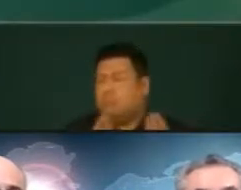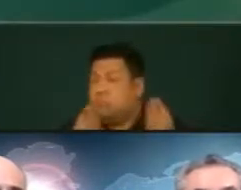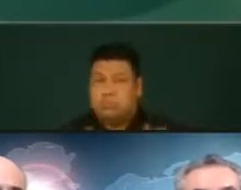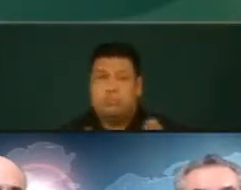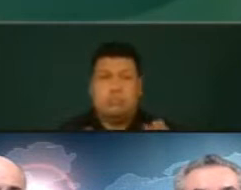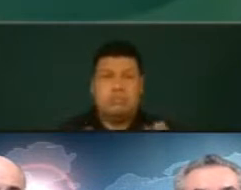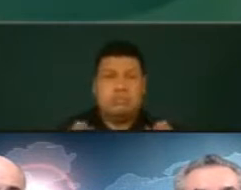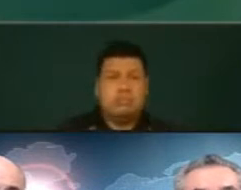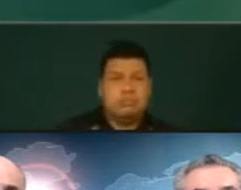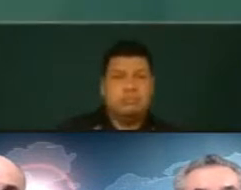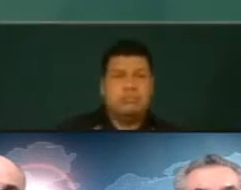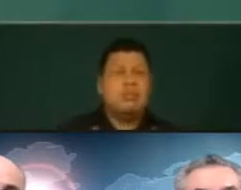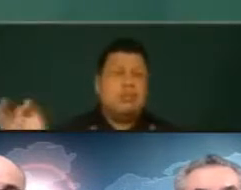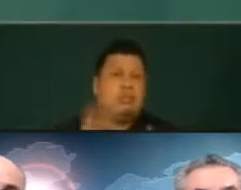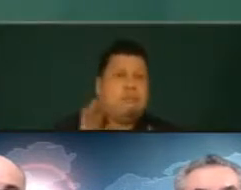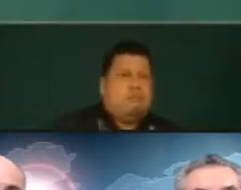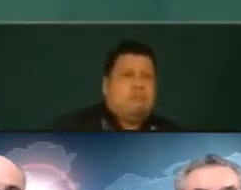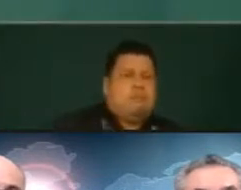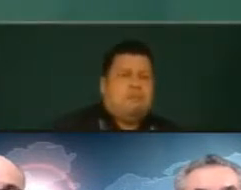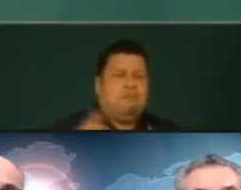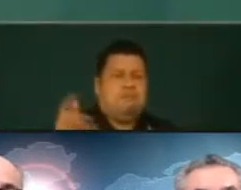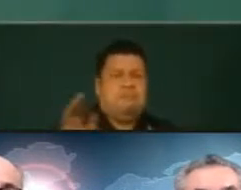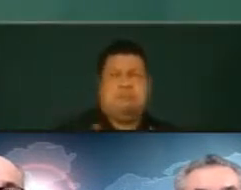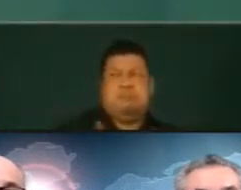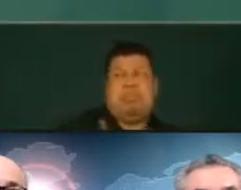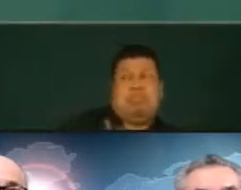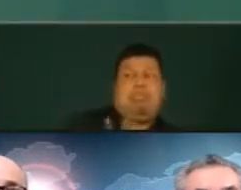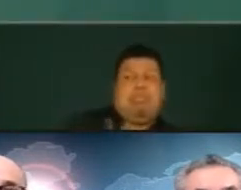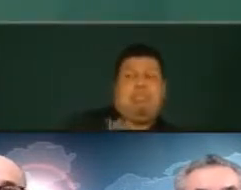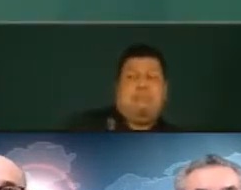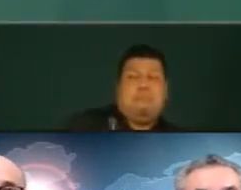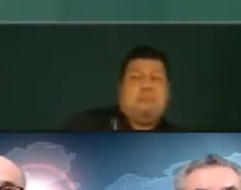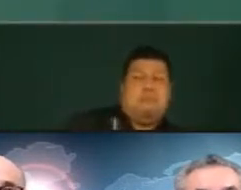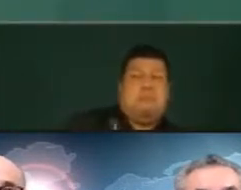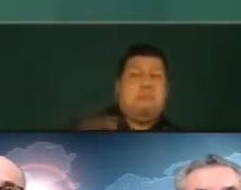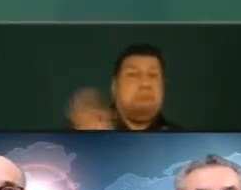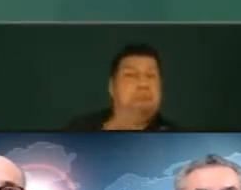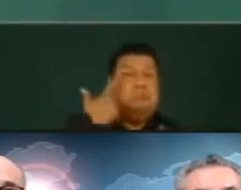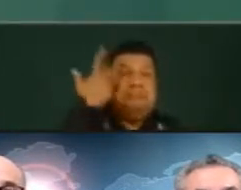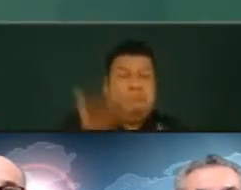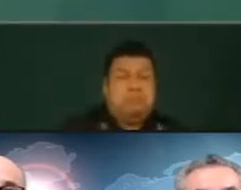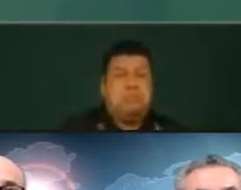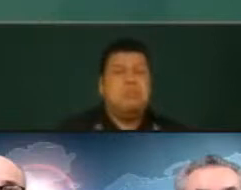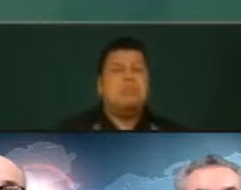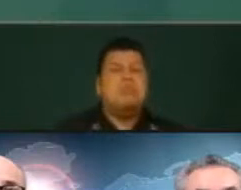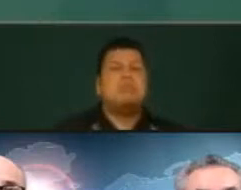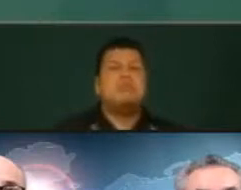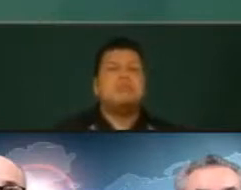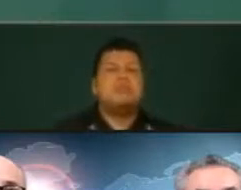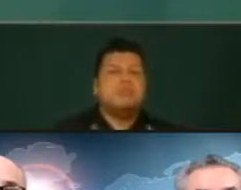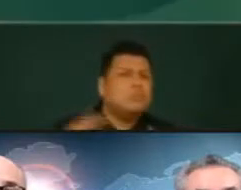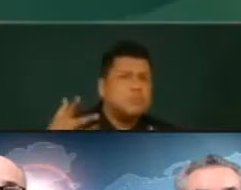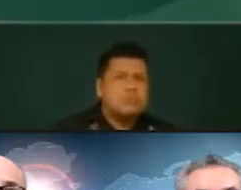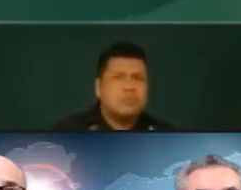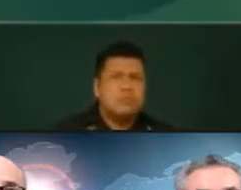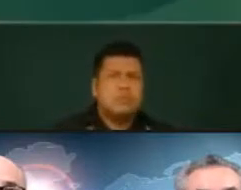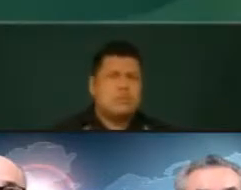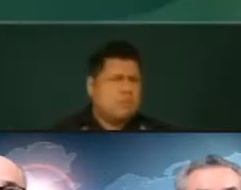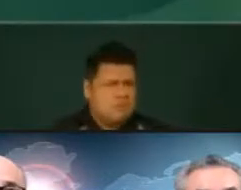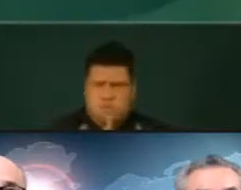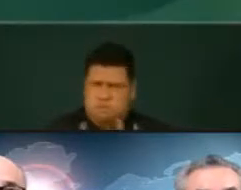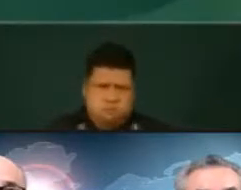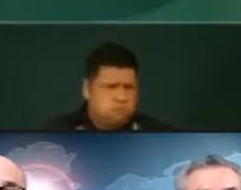incursionar, abrir negocios, y no lo han dejado. No se lo ha